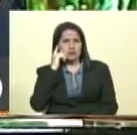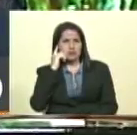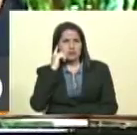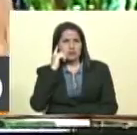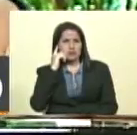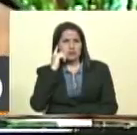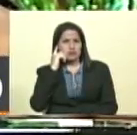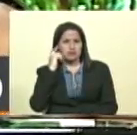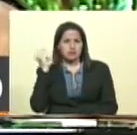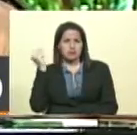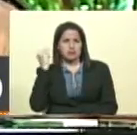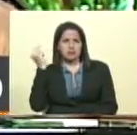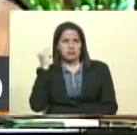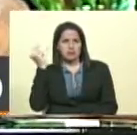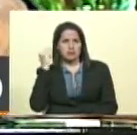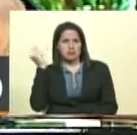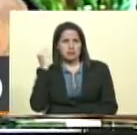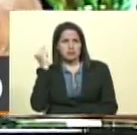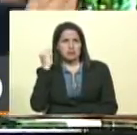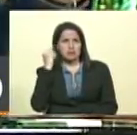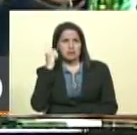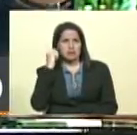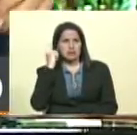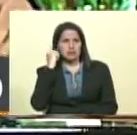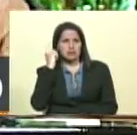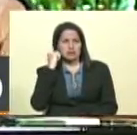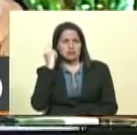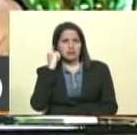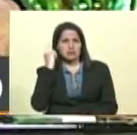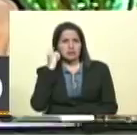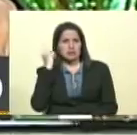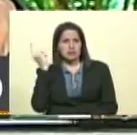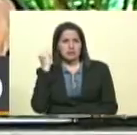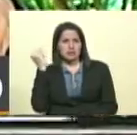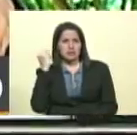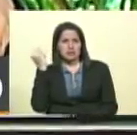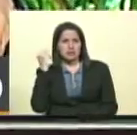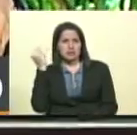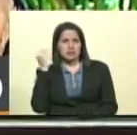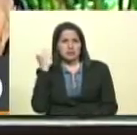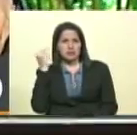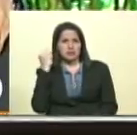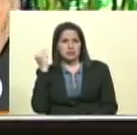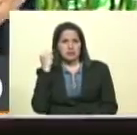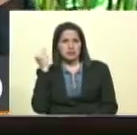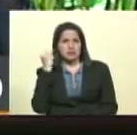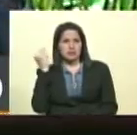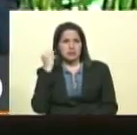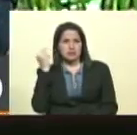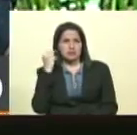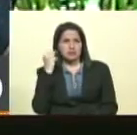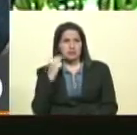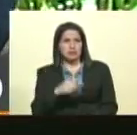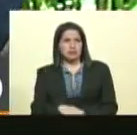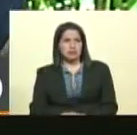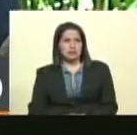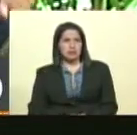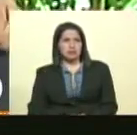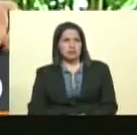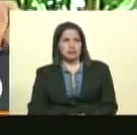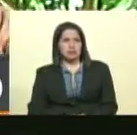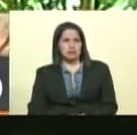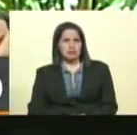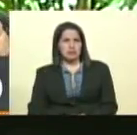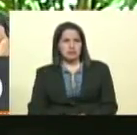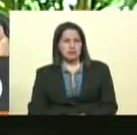salud. Obliga el comentario hecho por el camarada Octavio a señalar que el esfuerzo de